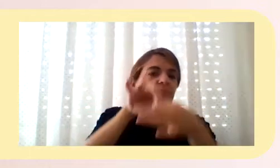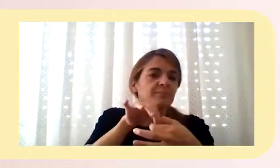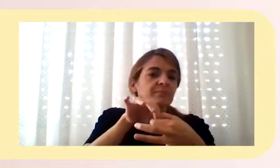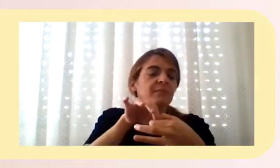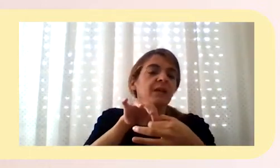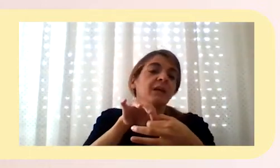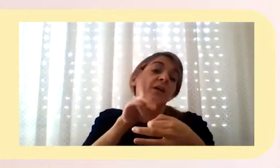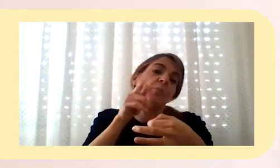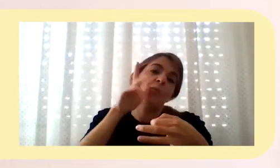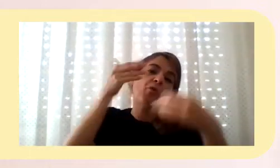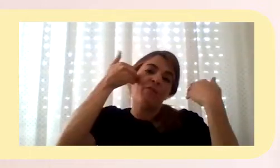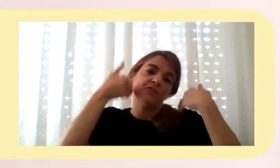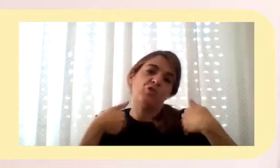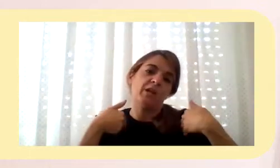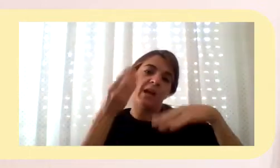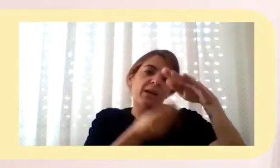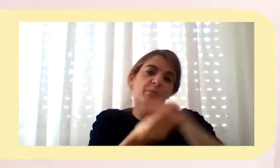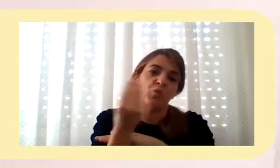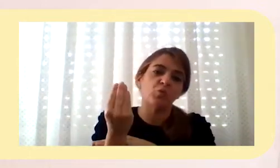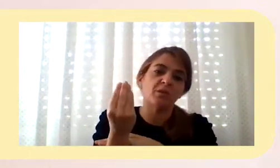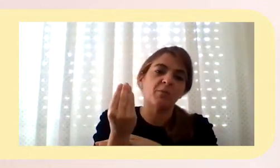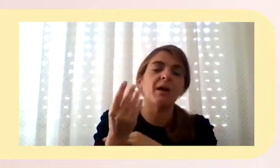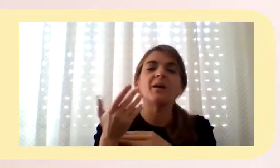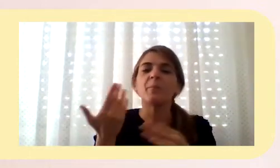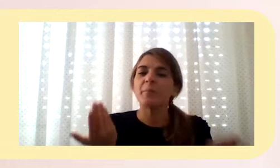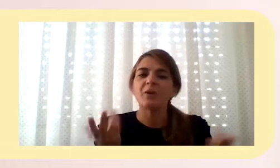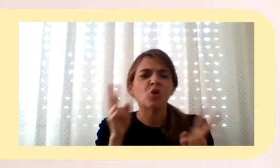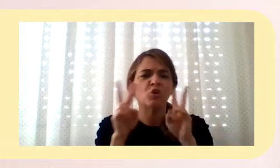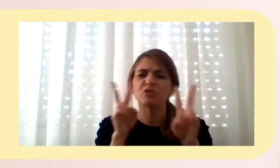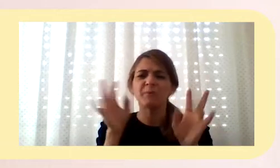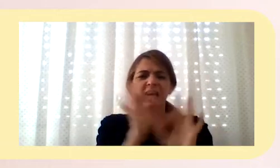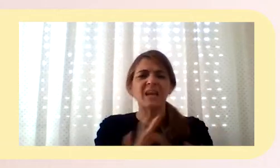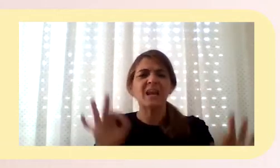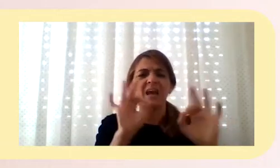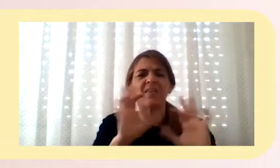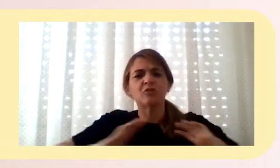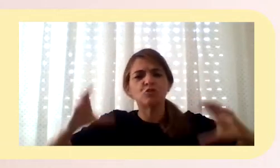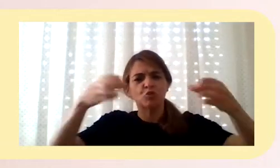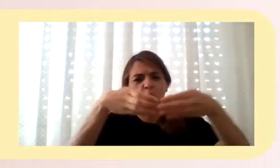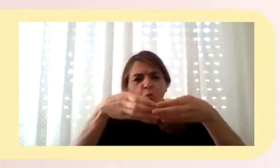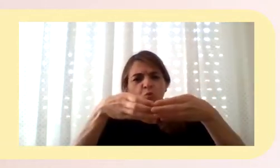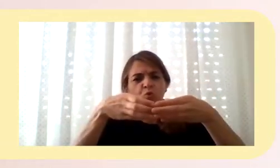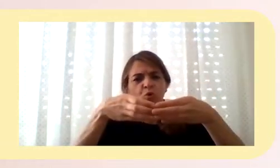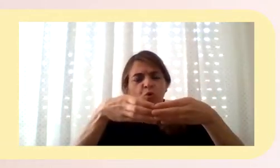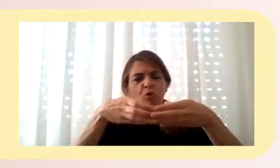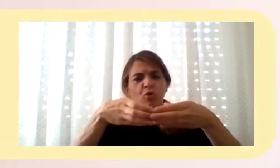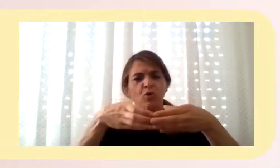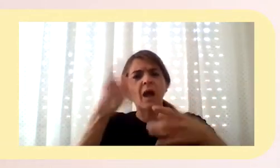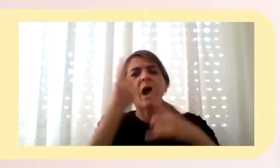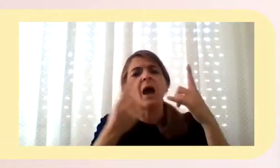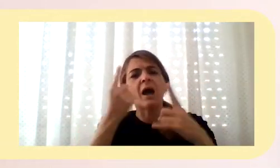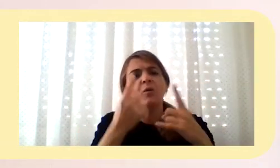o a nuestra fisiología reproductiva, pero no se ha visibilizado como un todo. hay